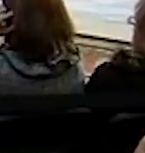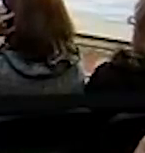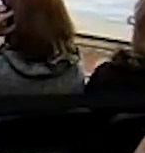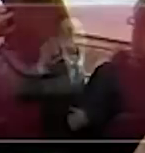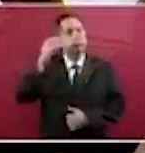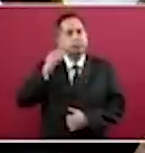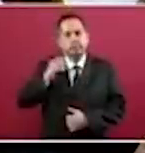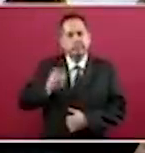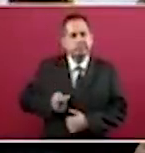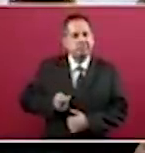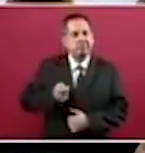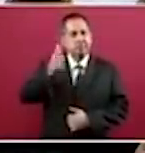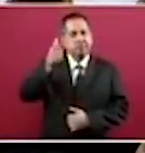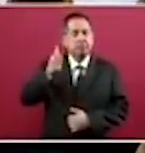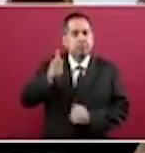impulsado por